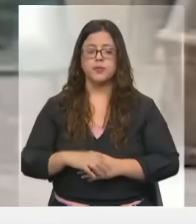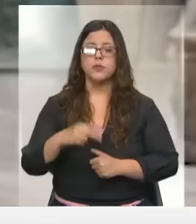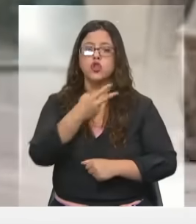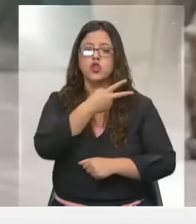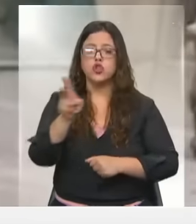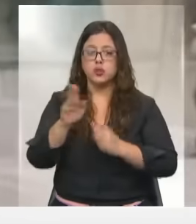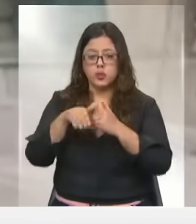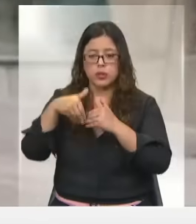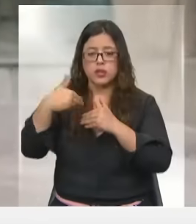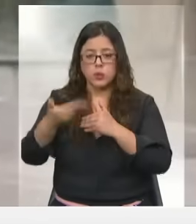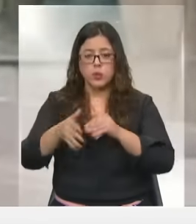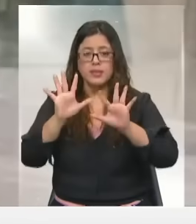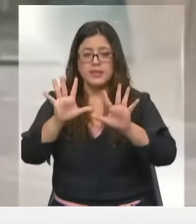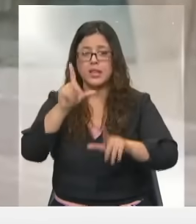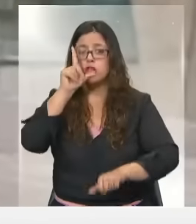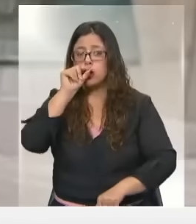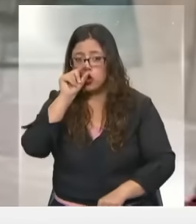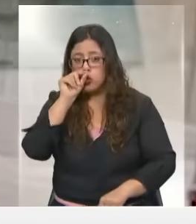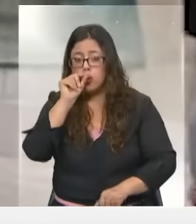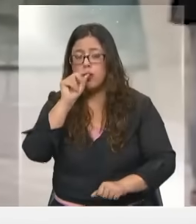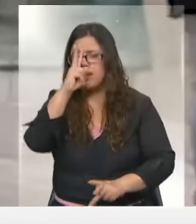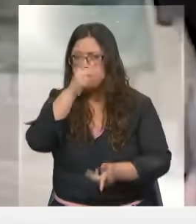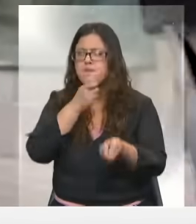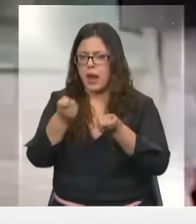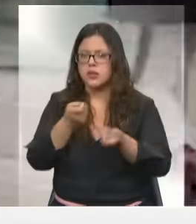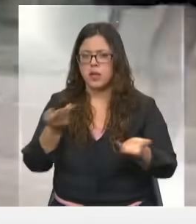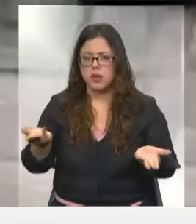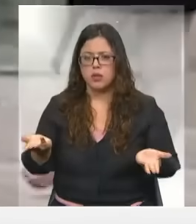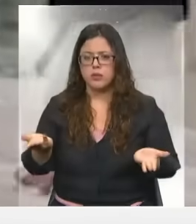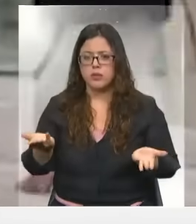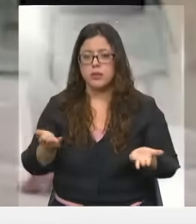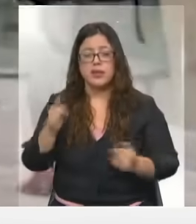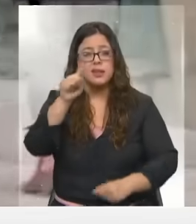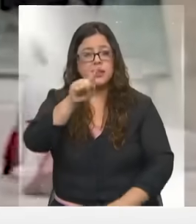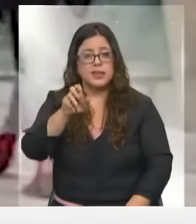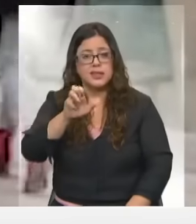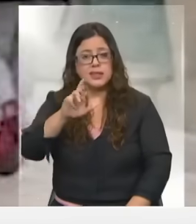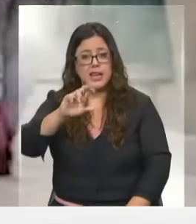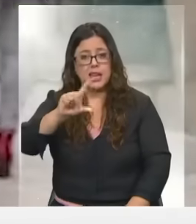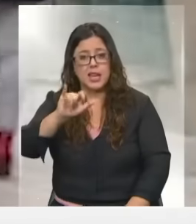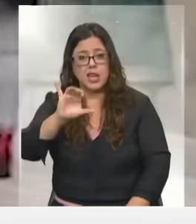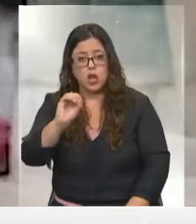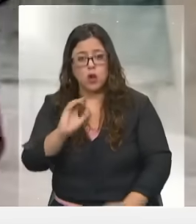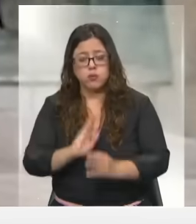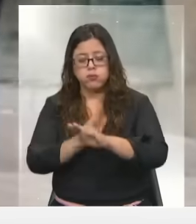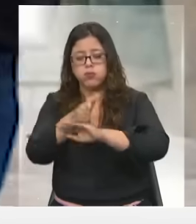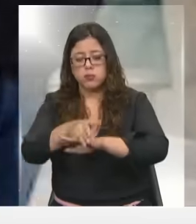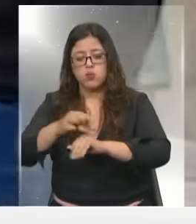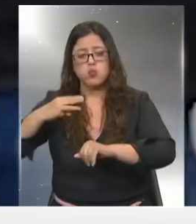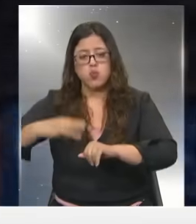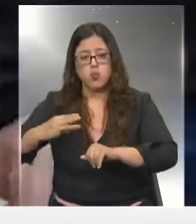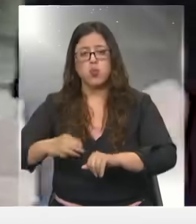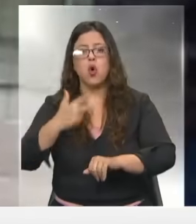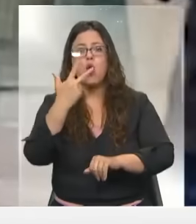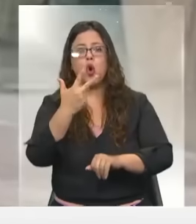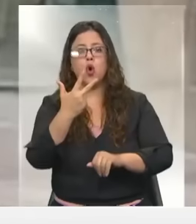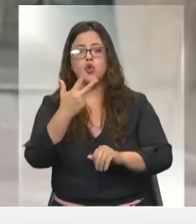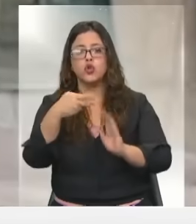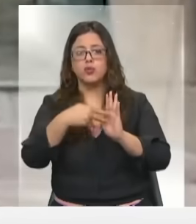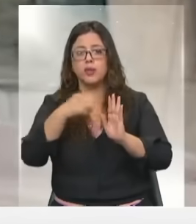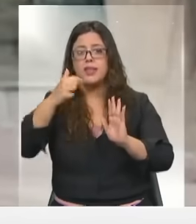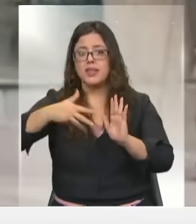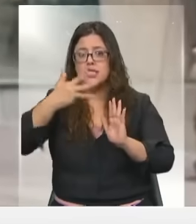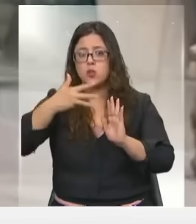2 semanas después, el 10 de octubre, ocurre algo similar. Sergio Heredia entra a la municipalidad a las